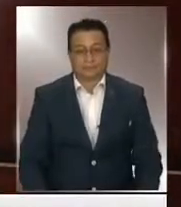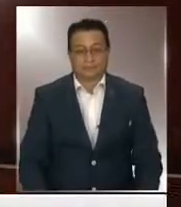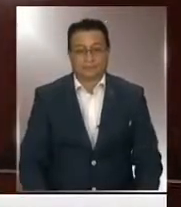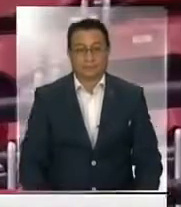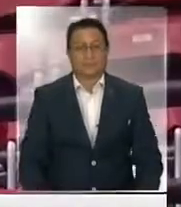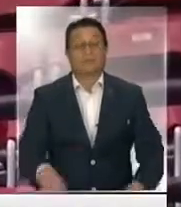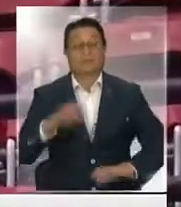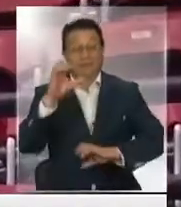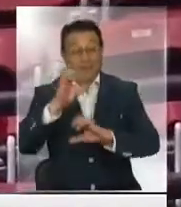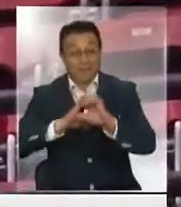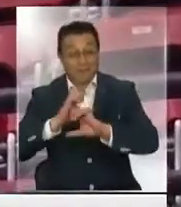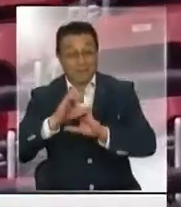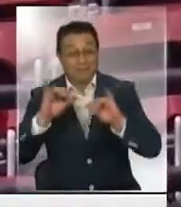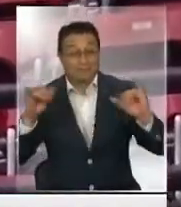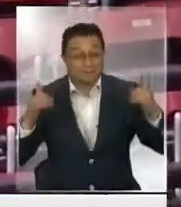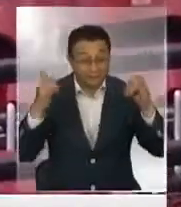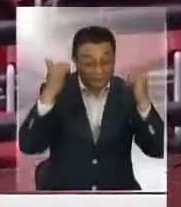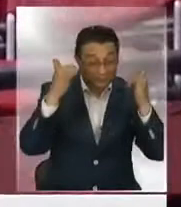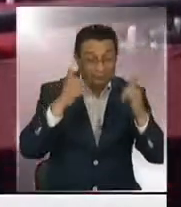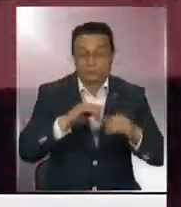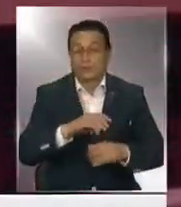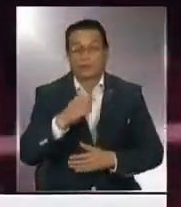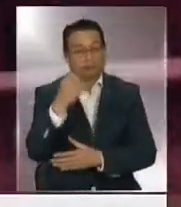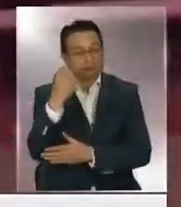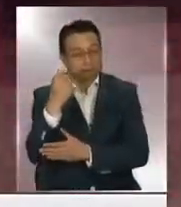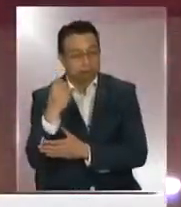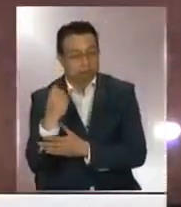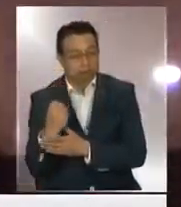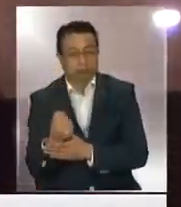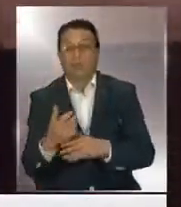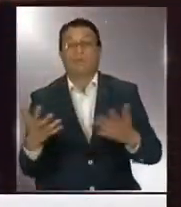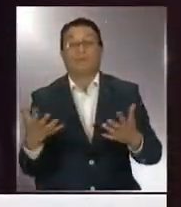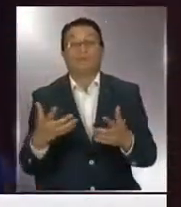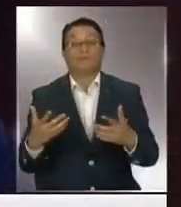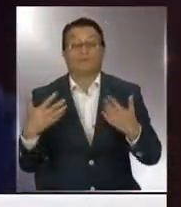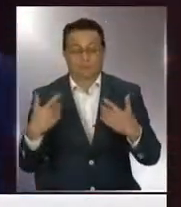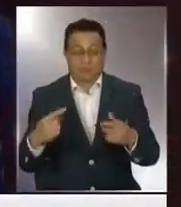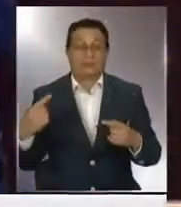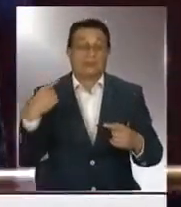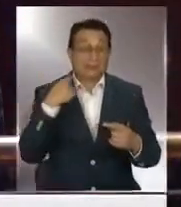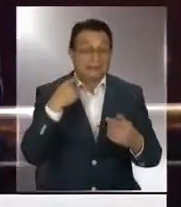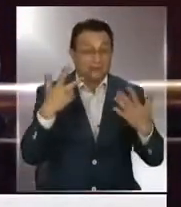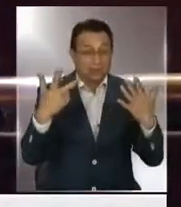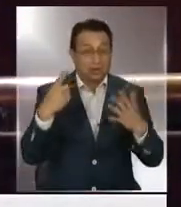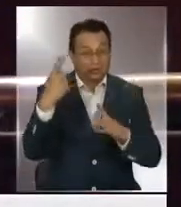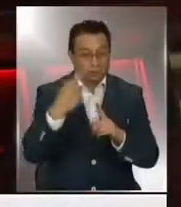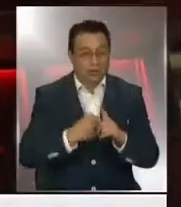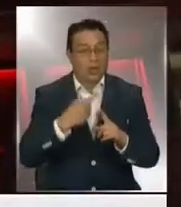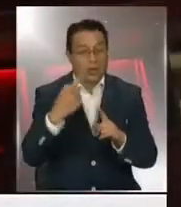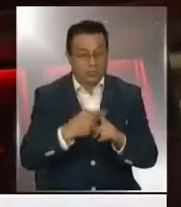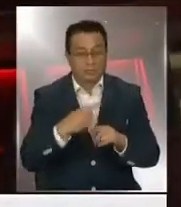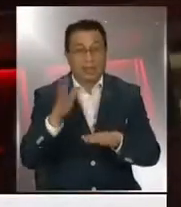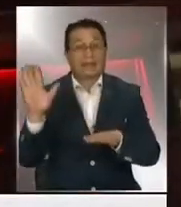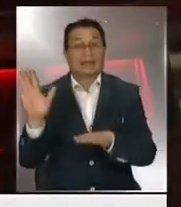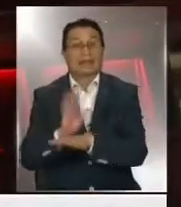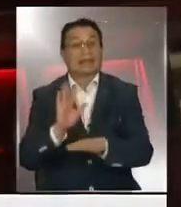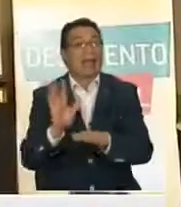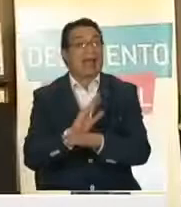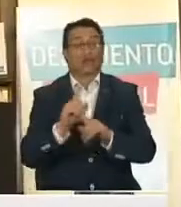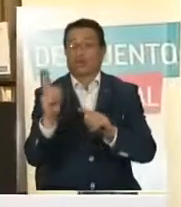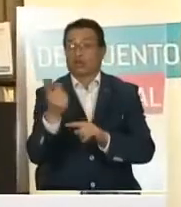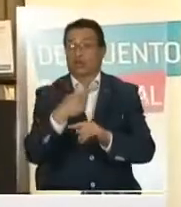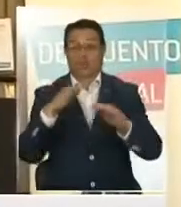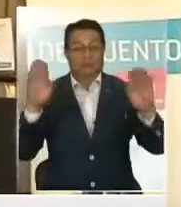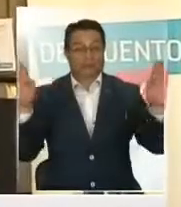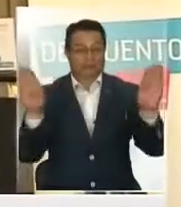El rubro del espectáculo está de luto. Todo por una crisis que ya alcanza los 8 meses y que tiene teatros con sus cortinas